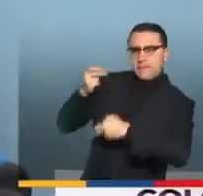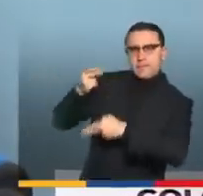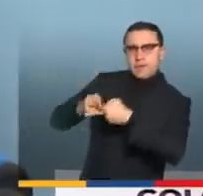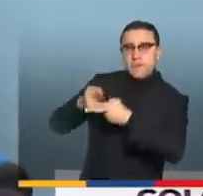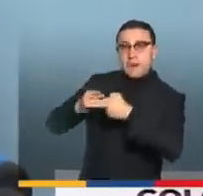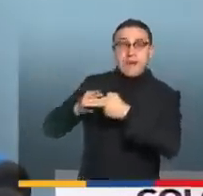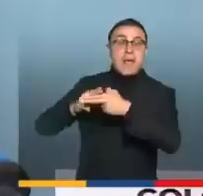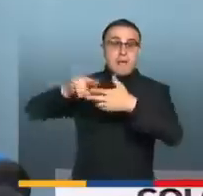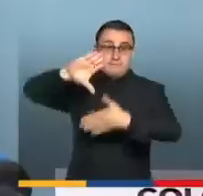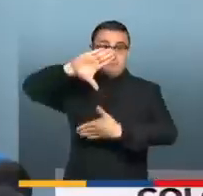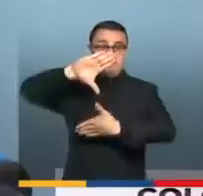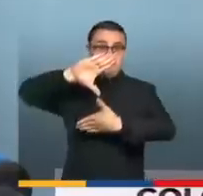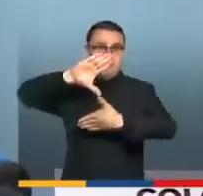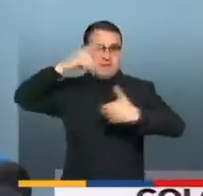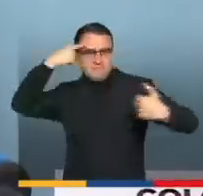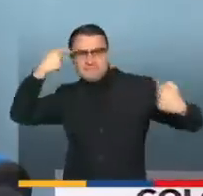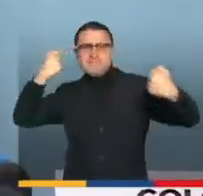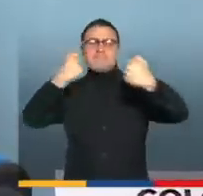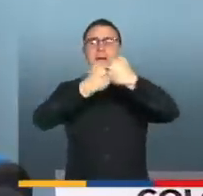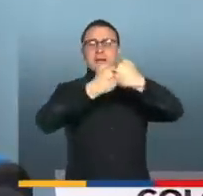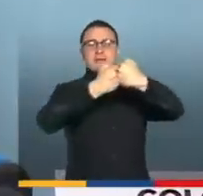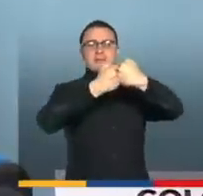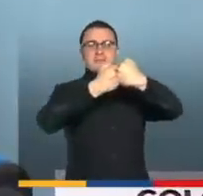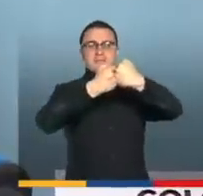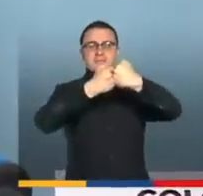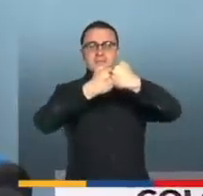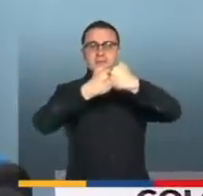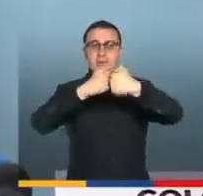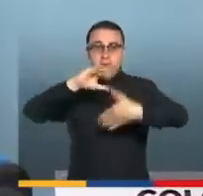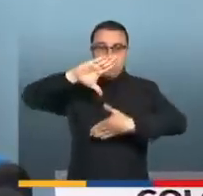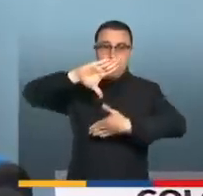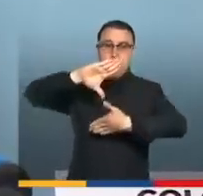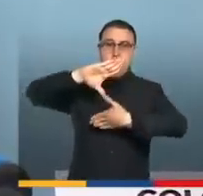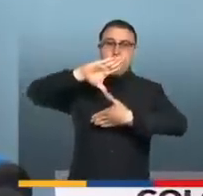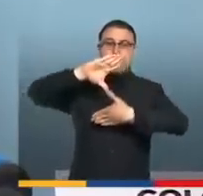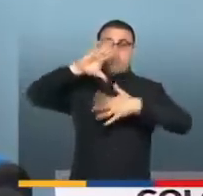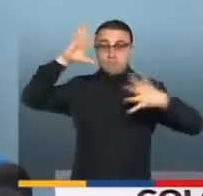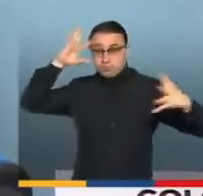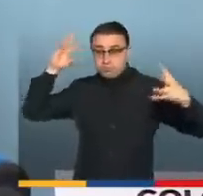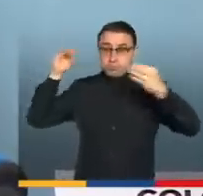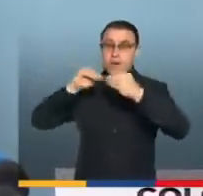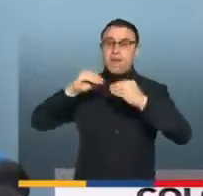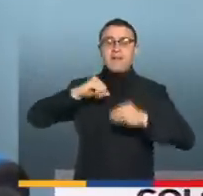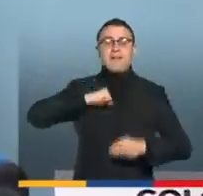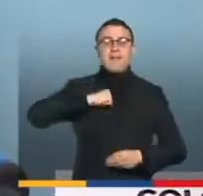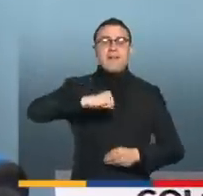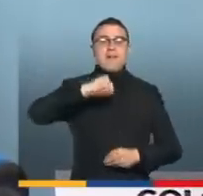de las Américas, la Convención Americana de Derechos Humanos.